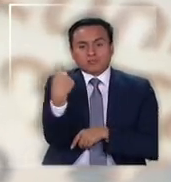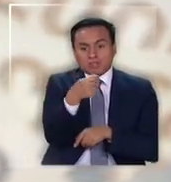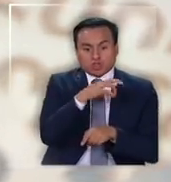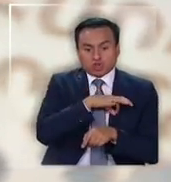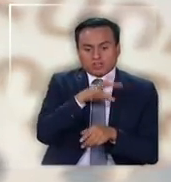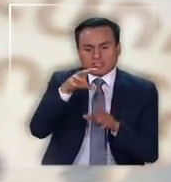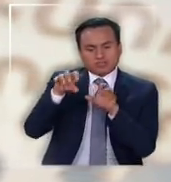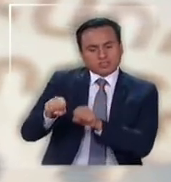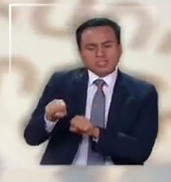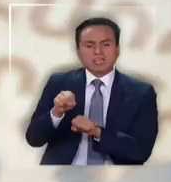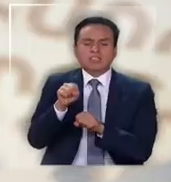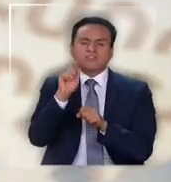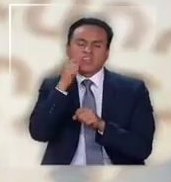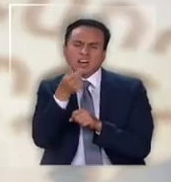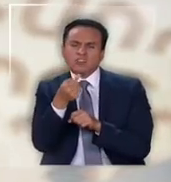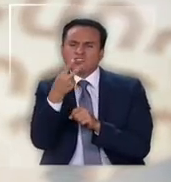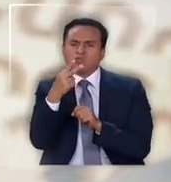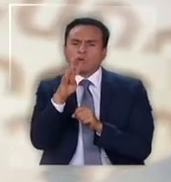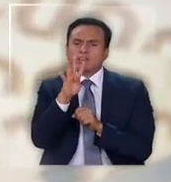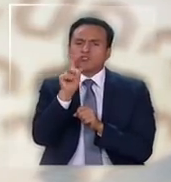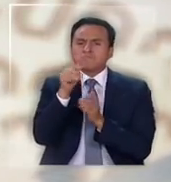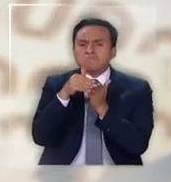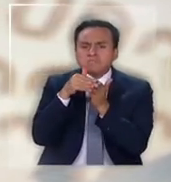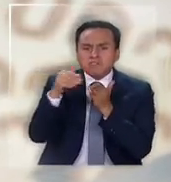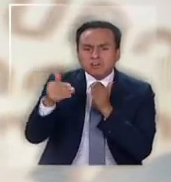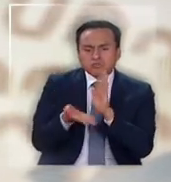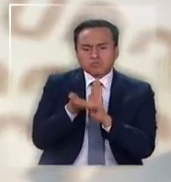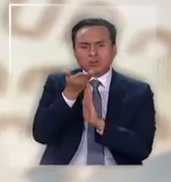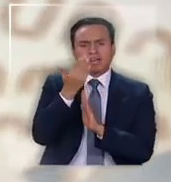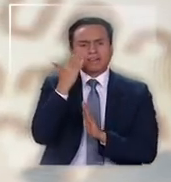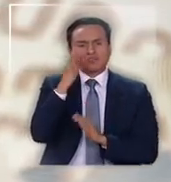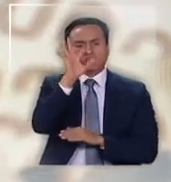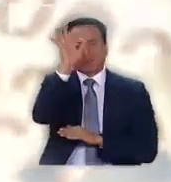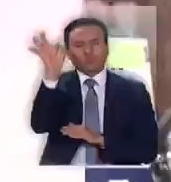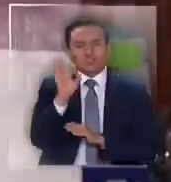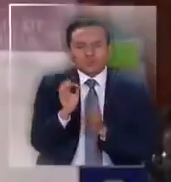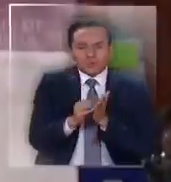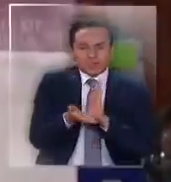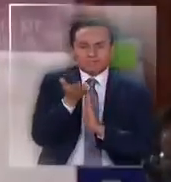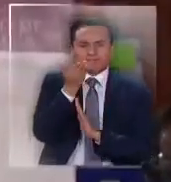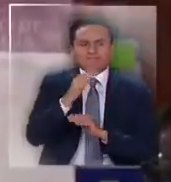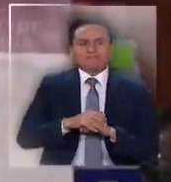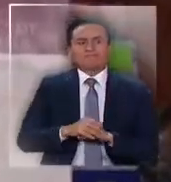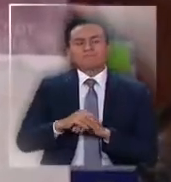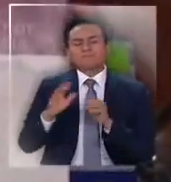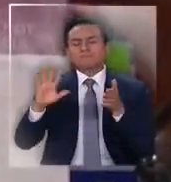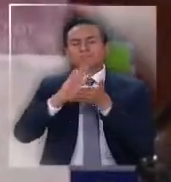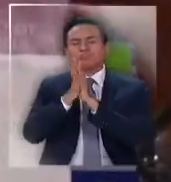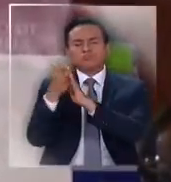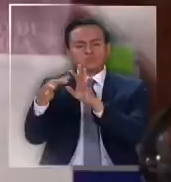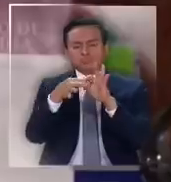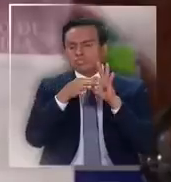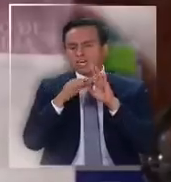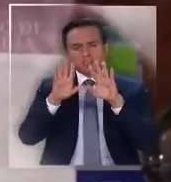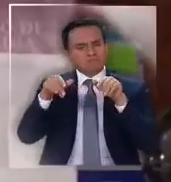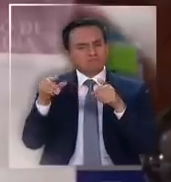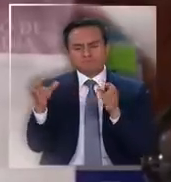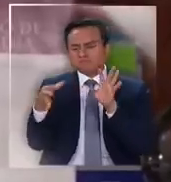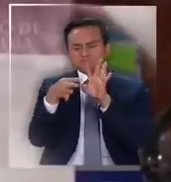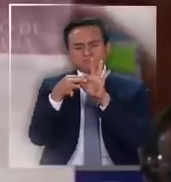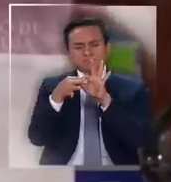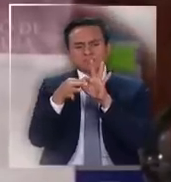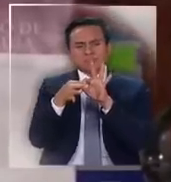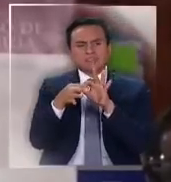el 2018 subieron a 242 millones, casi un 50% más. Está todo asociado, como le digo, a